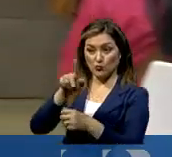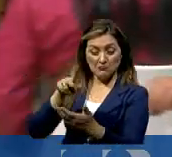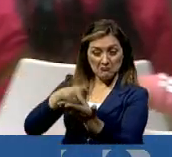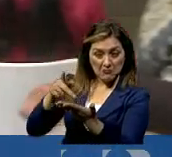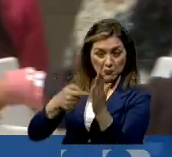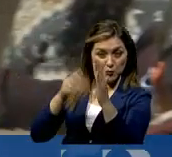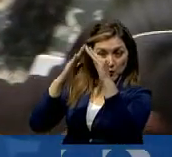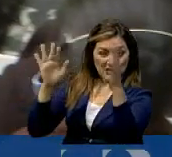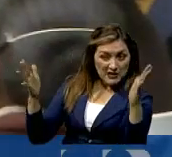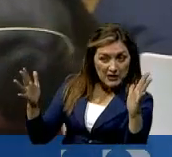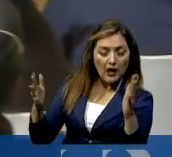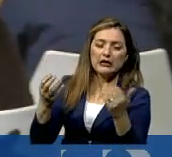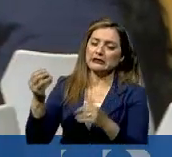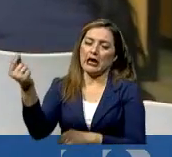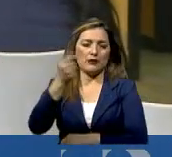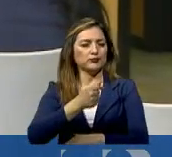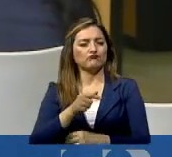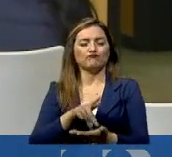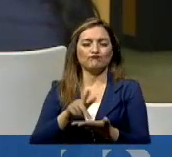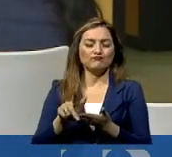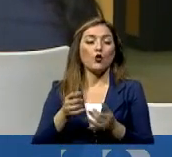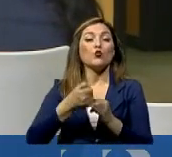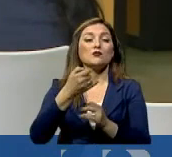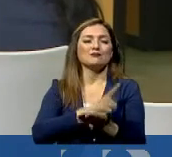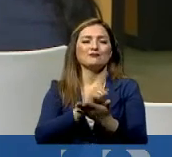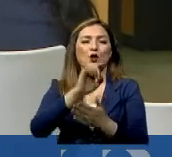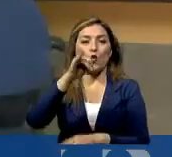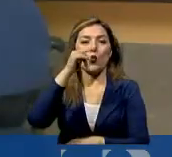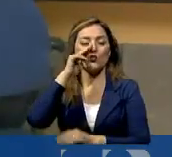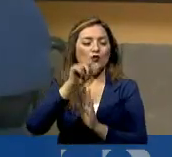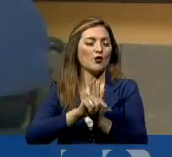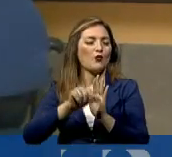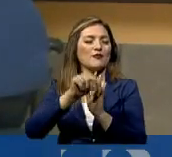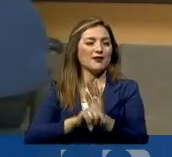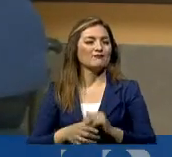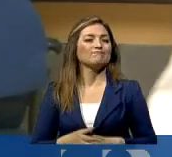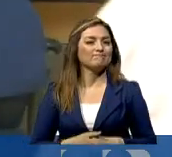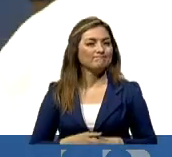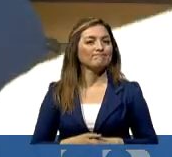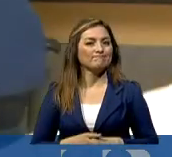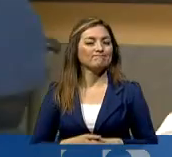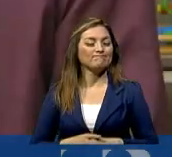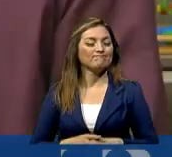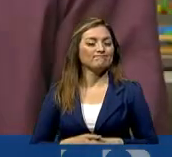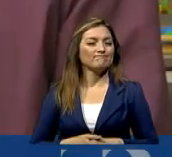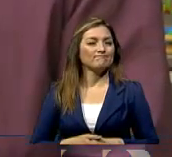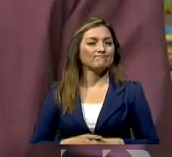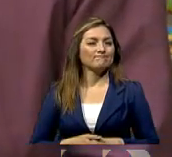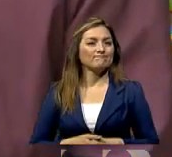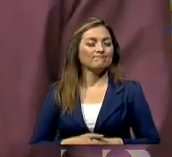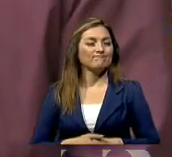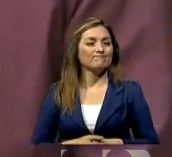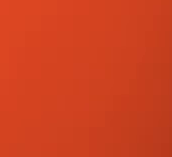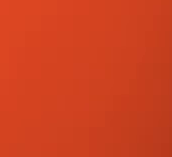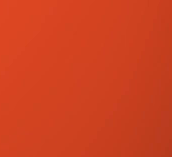el impuesto predial lo hagan cuanto antes y aprovechen las últimas semanas con descuentos correspondientes al valor de este año alberto luna